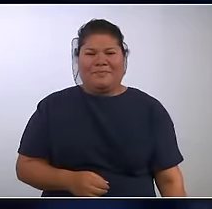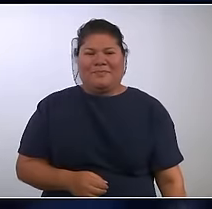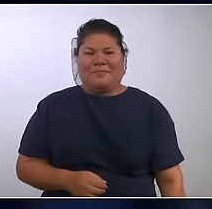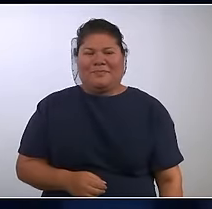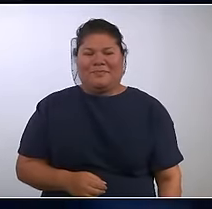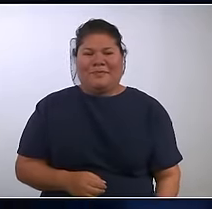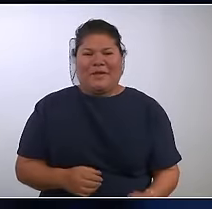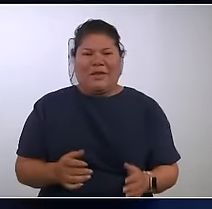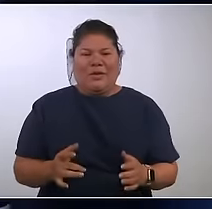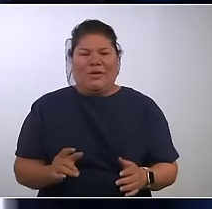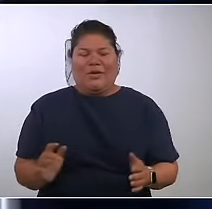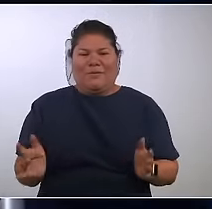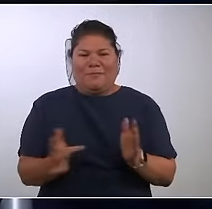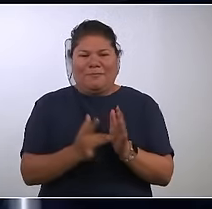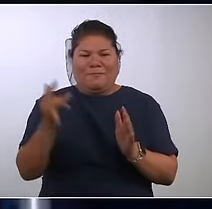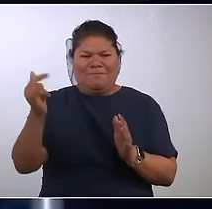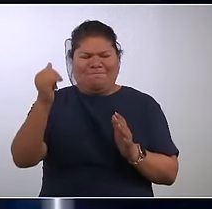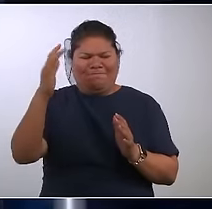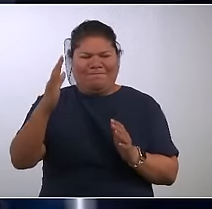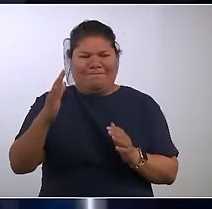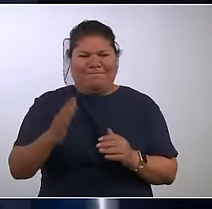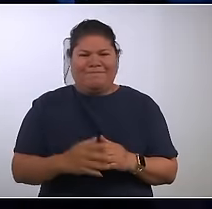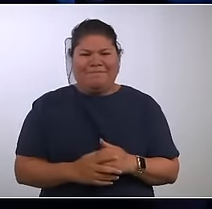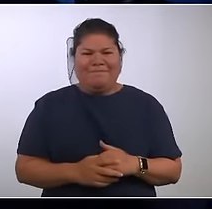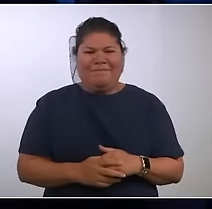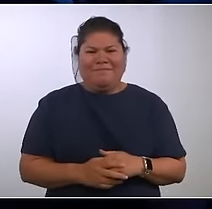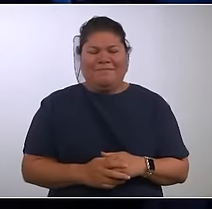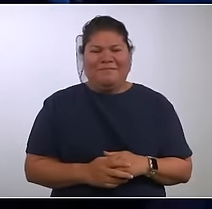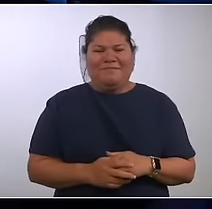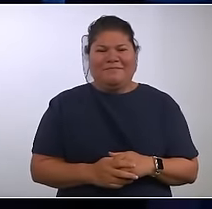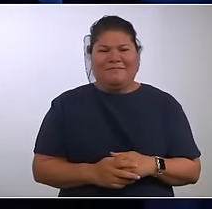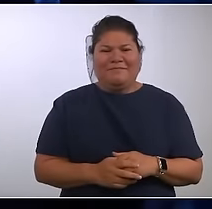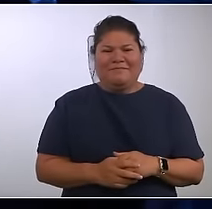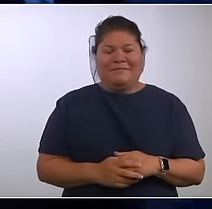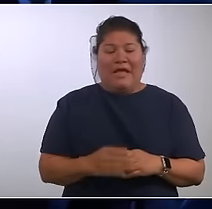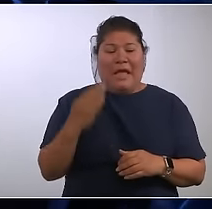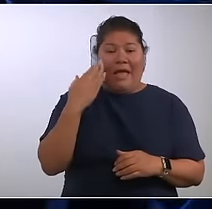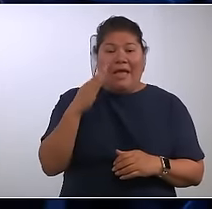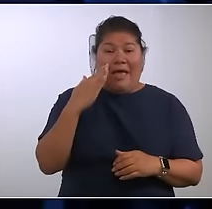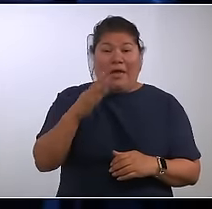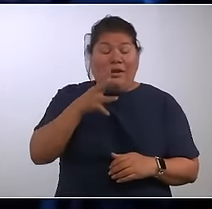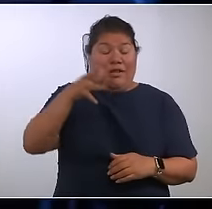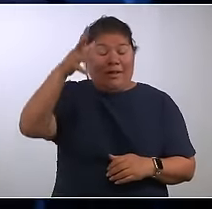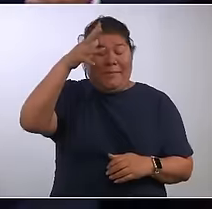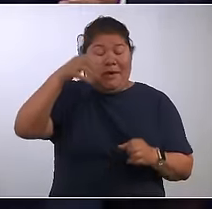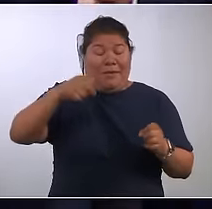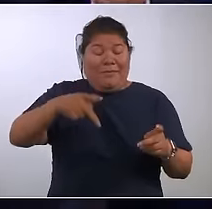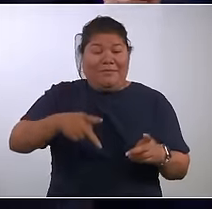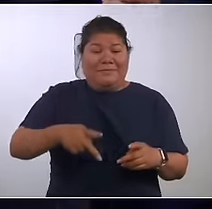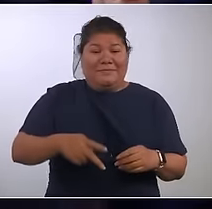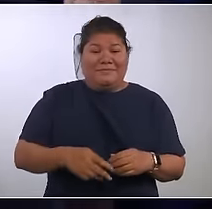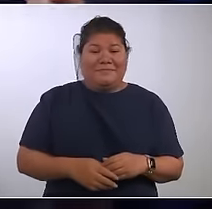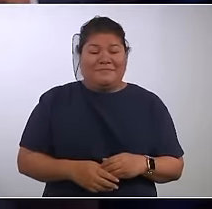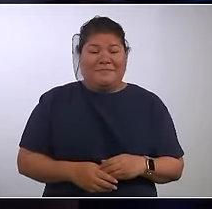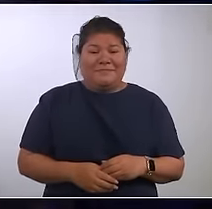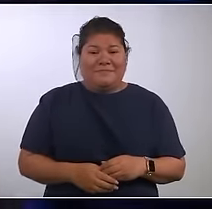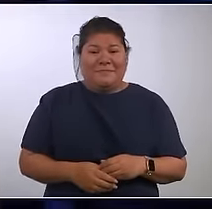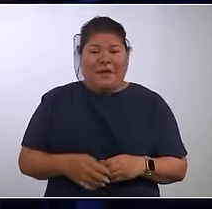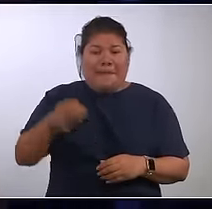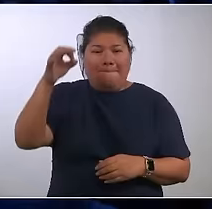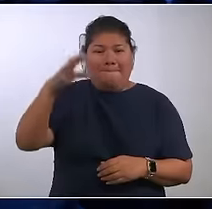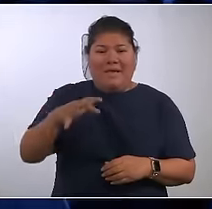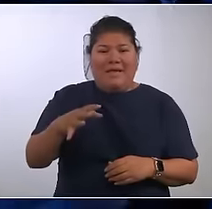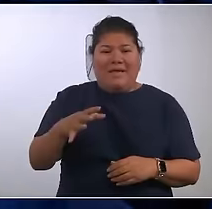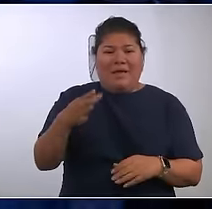Oh, alguien de gloria a Dios en Somebody esta hora. Give glory to God. Yo no sé si hay un padre apostólico, algún father,